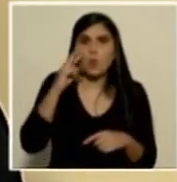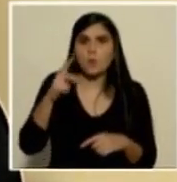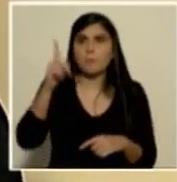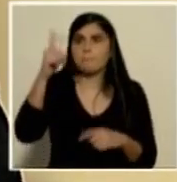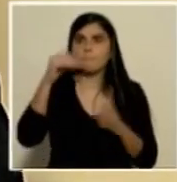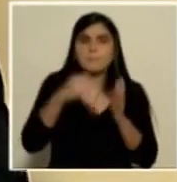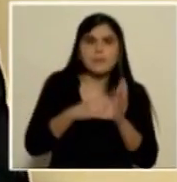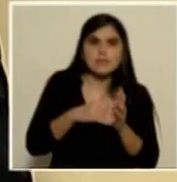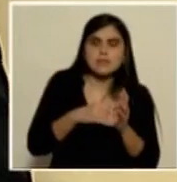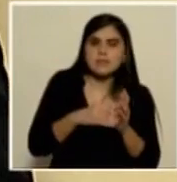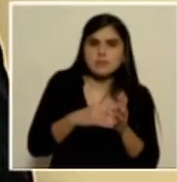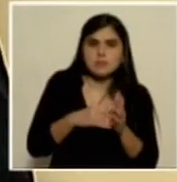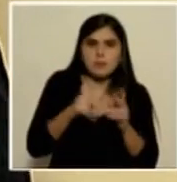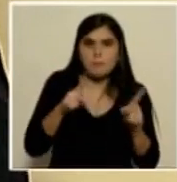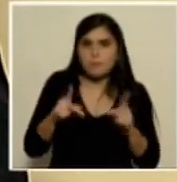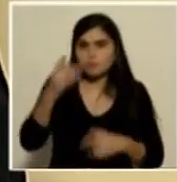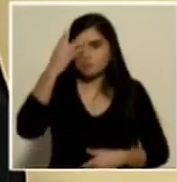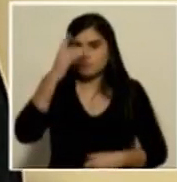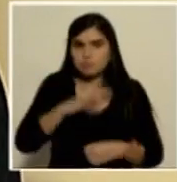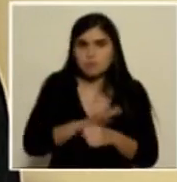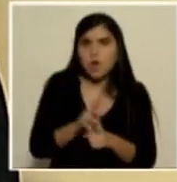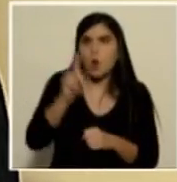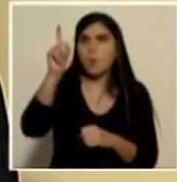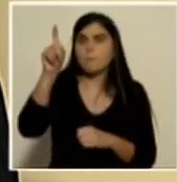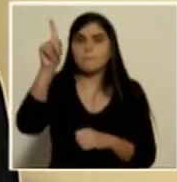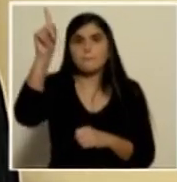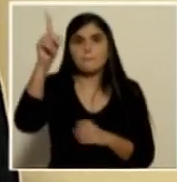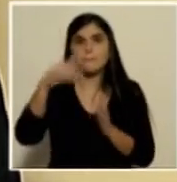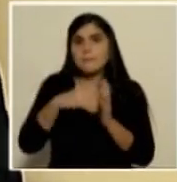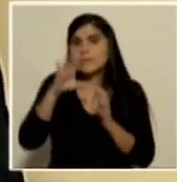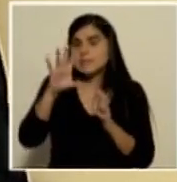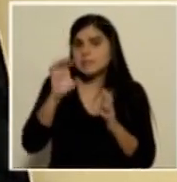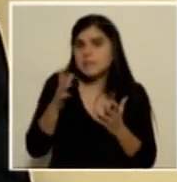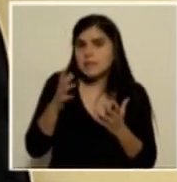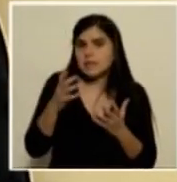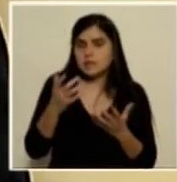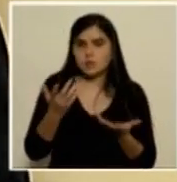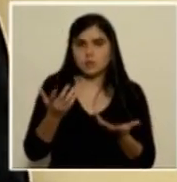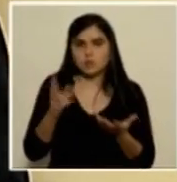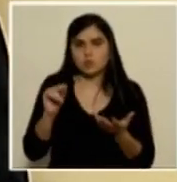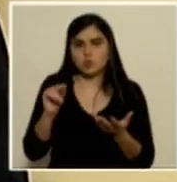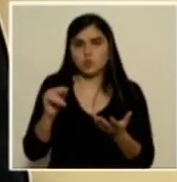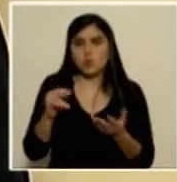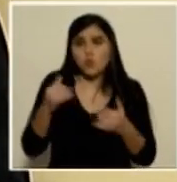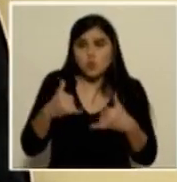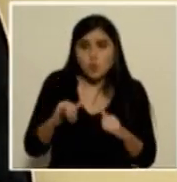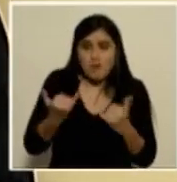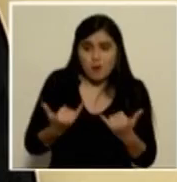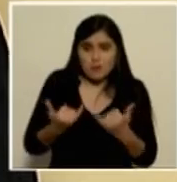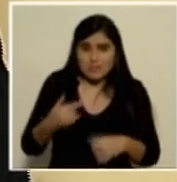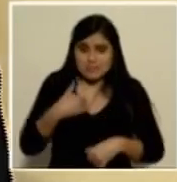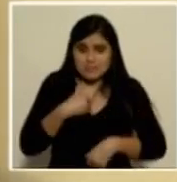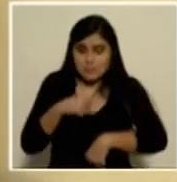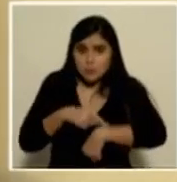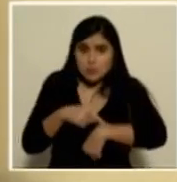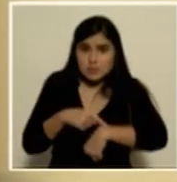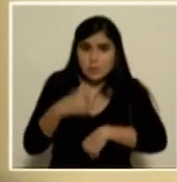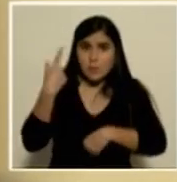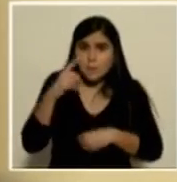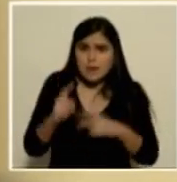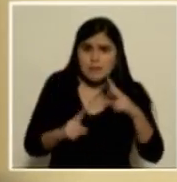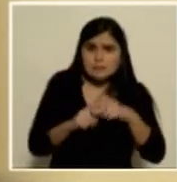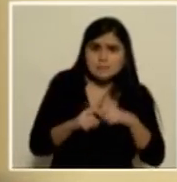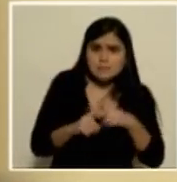casos por día. Todavía el nivel justamente estamos a tiempo de aplicar este mazo fuerte en AGAM y hacer un